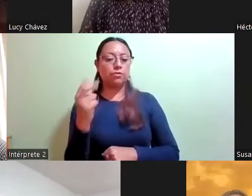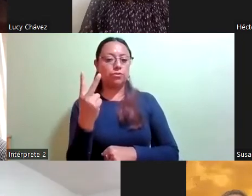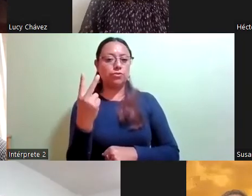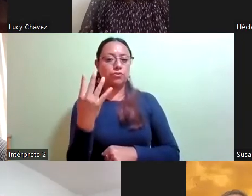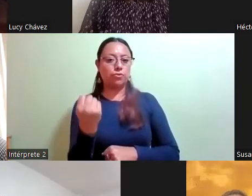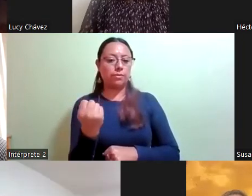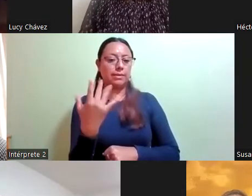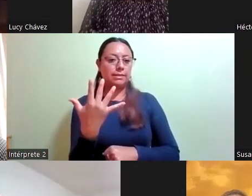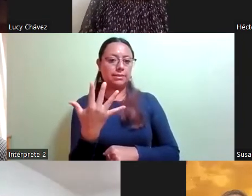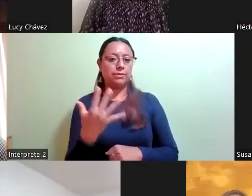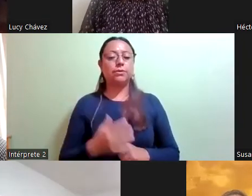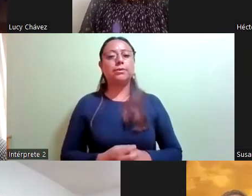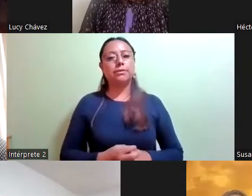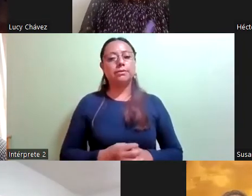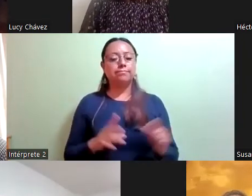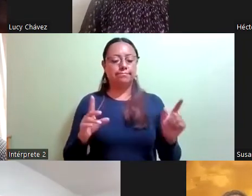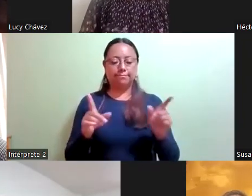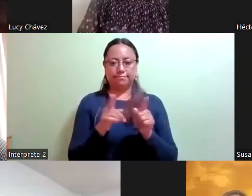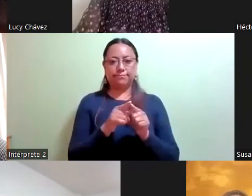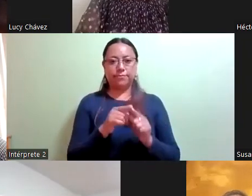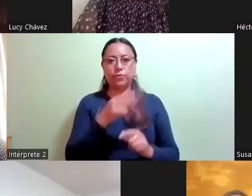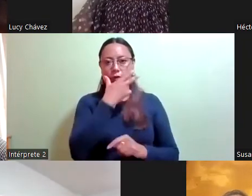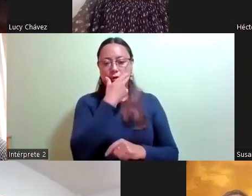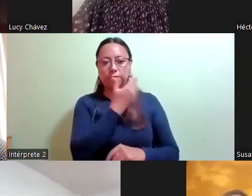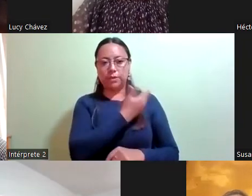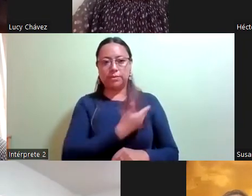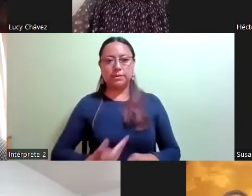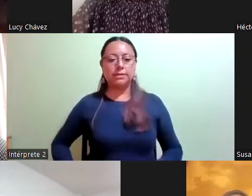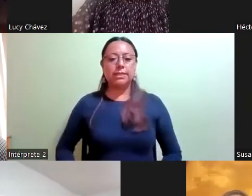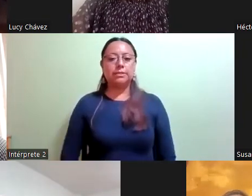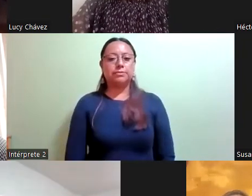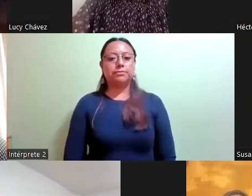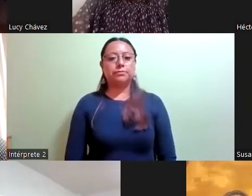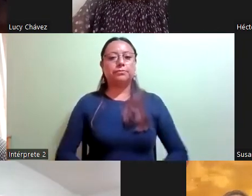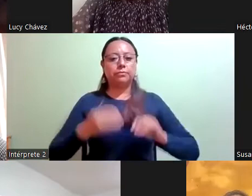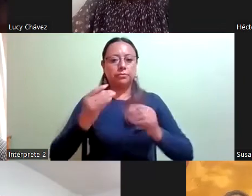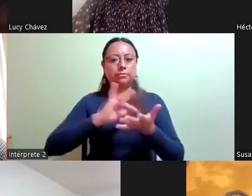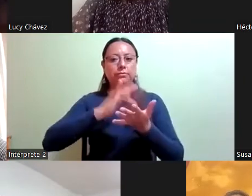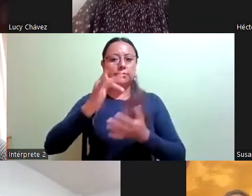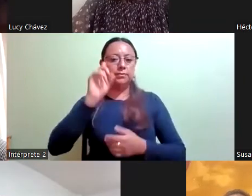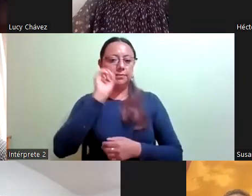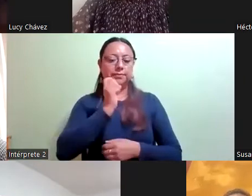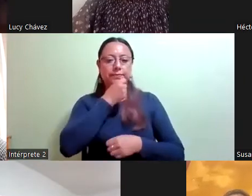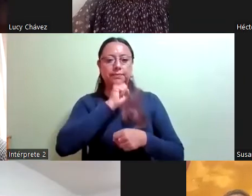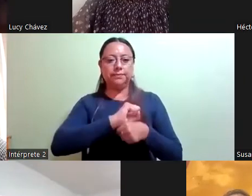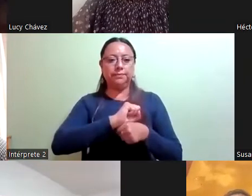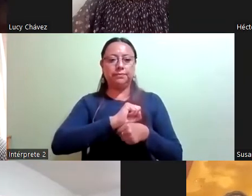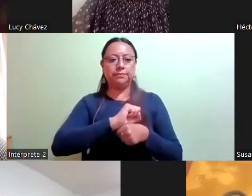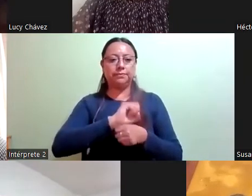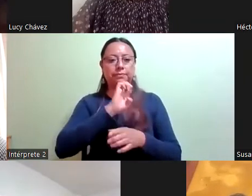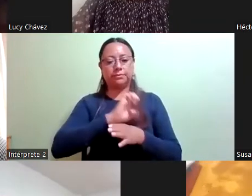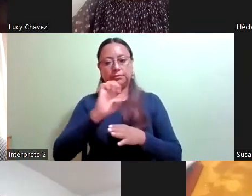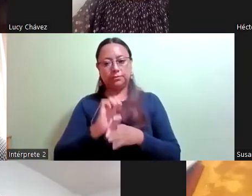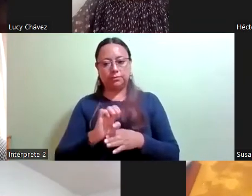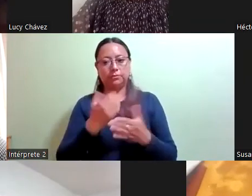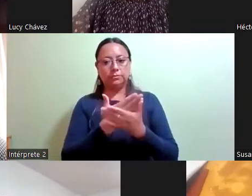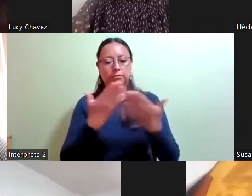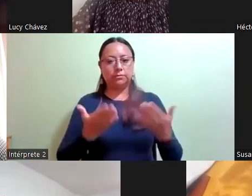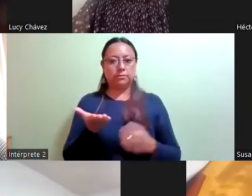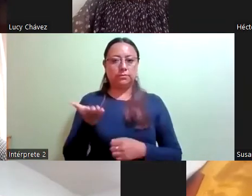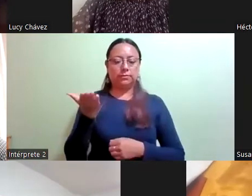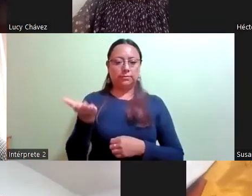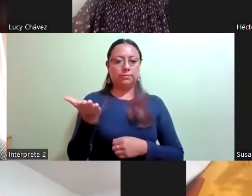09-20754220002095. Es cuanto, presidente. Muchas gracias, secretaria. En este sentido, se concede el uso de la palabra